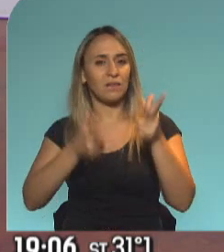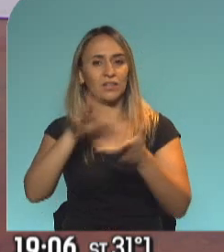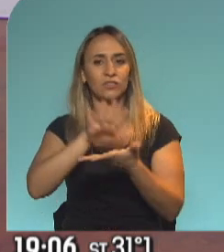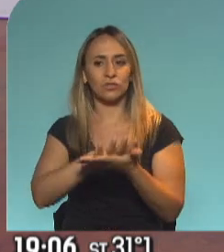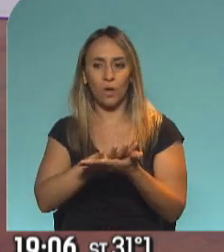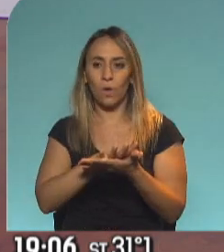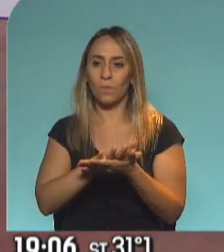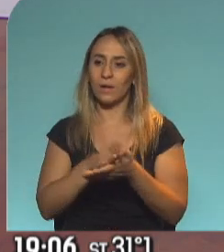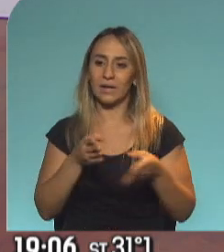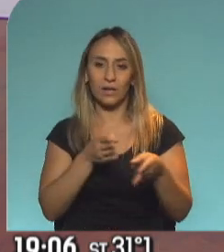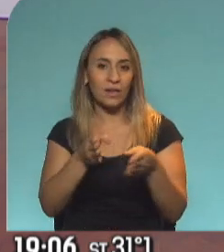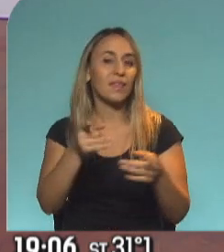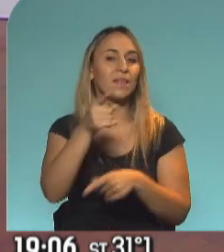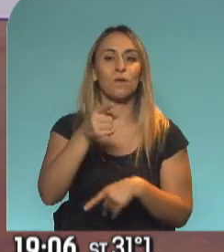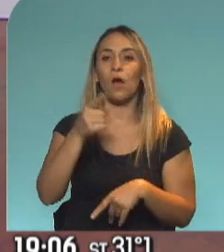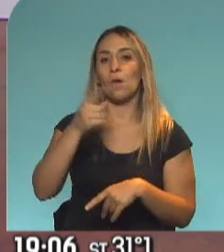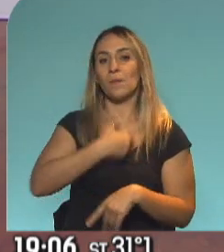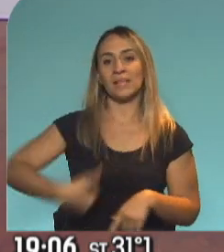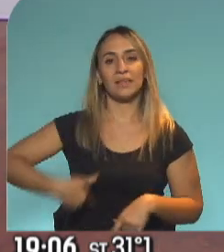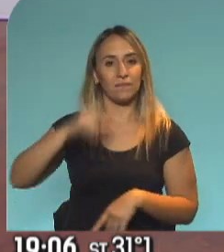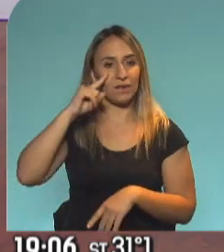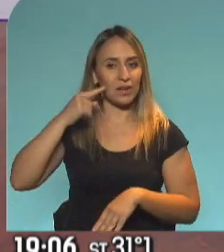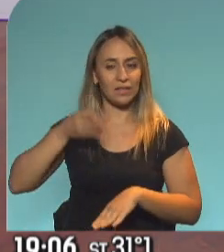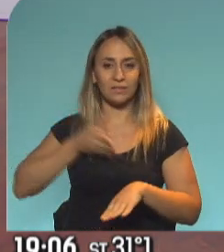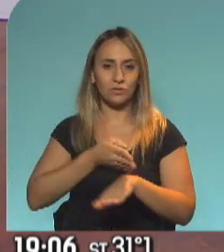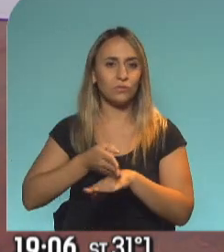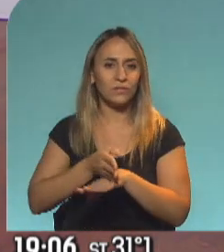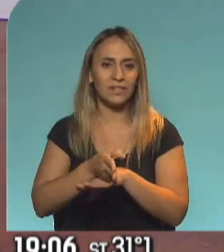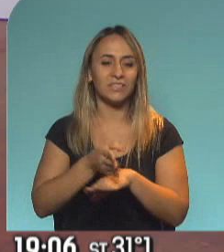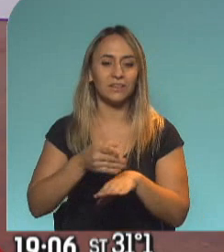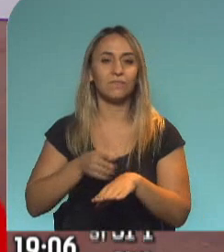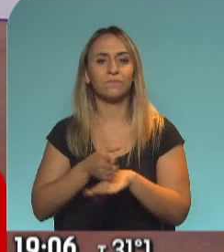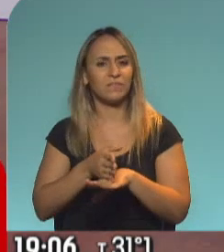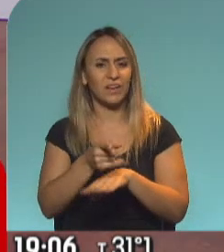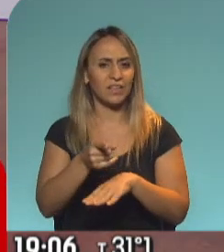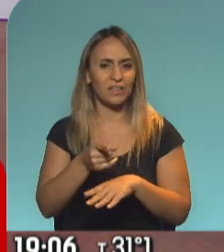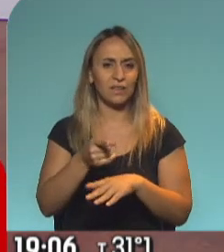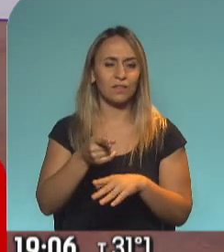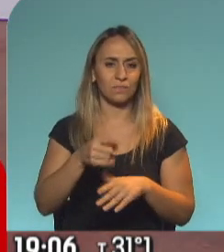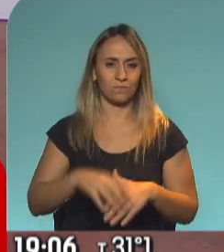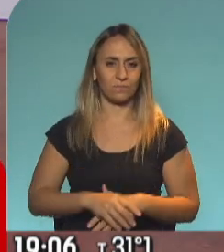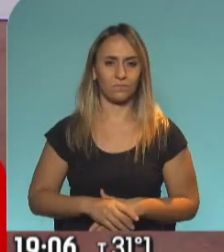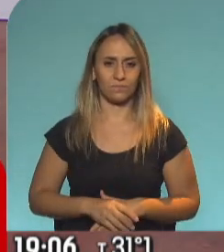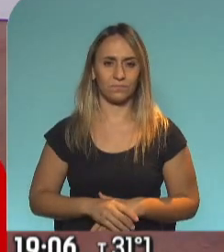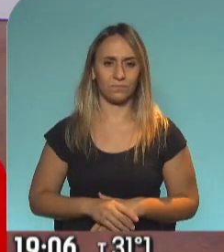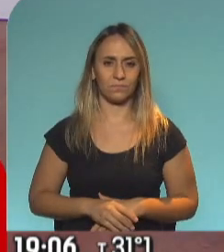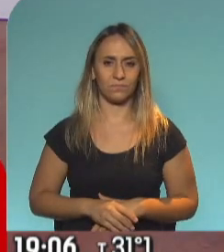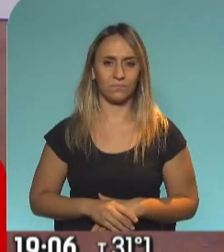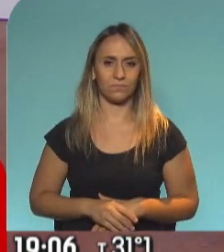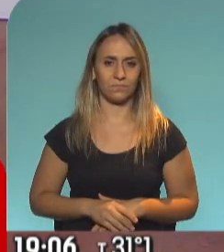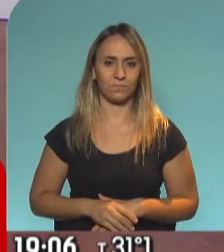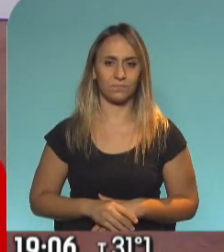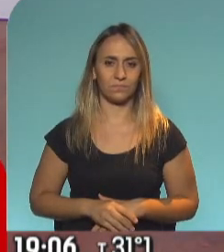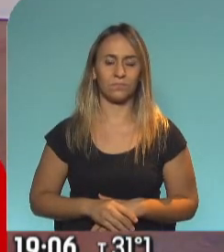del presidente Alberto Fernández, centralizar en dos palabras que tiene extiende el primer mandatario y en